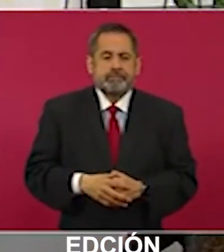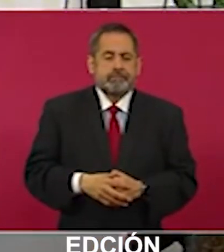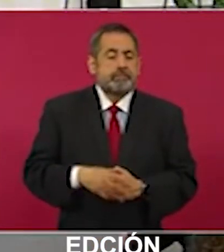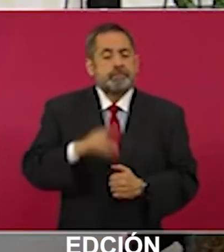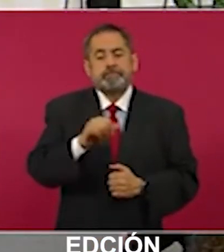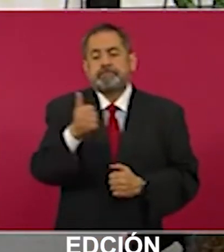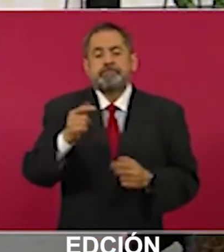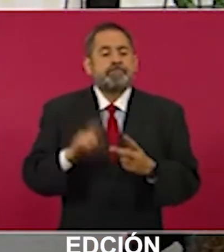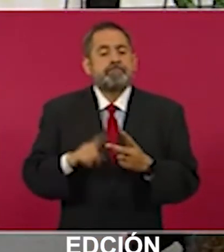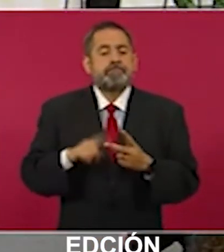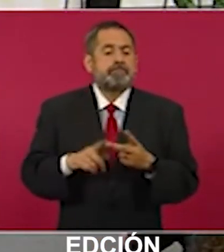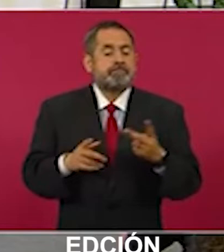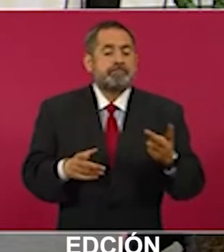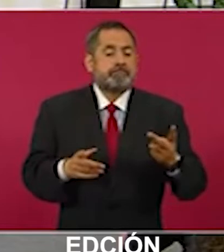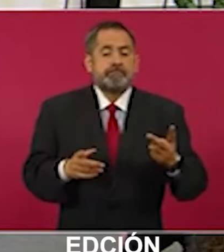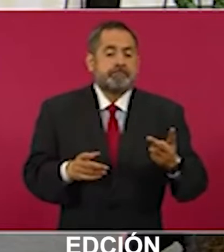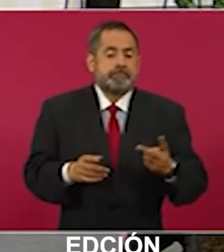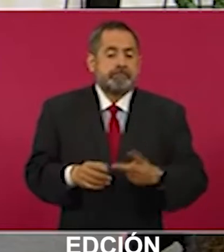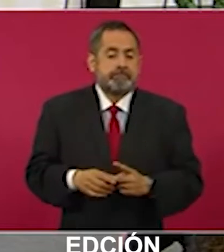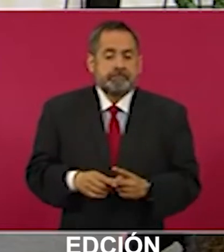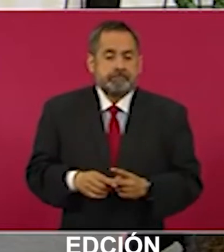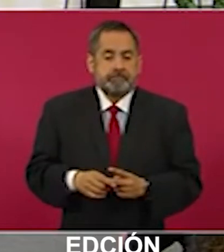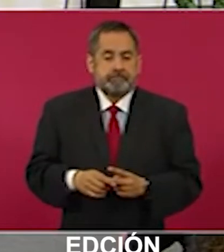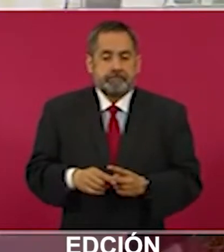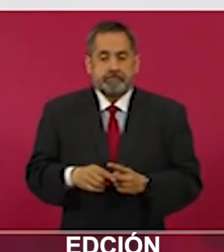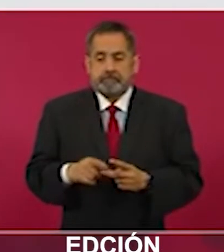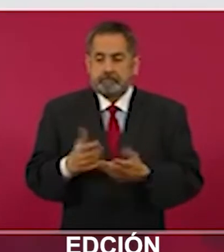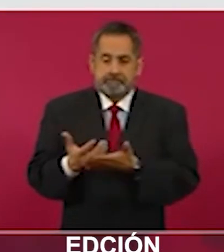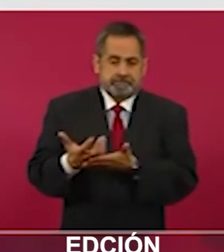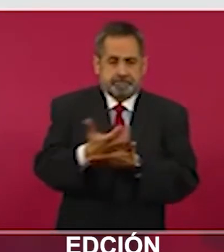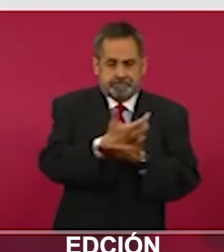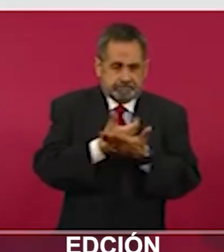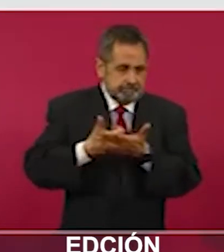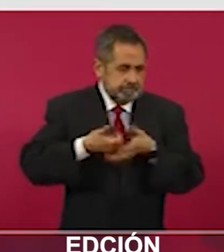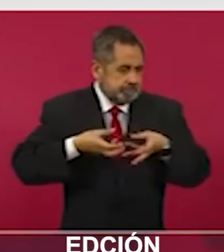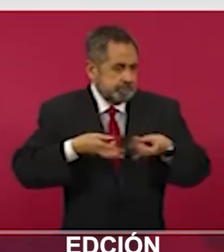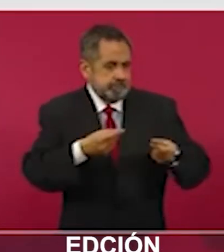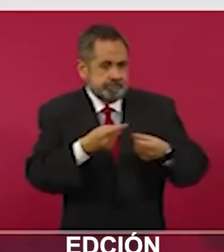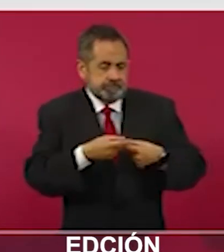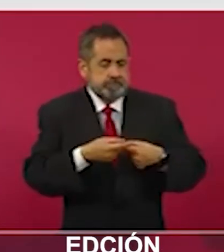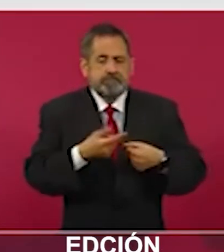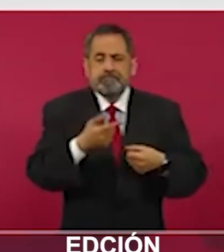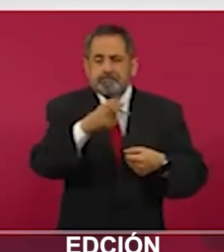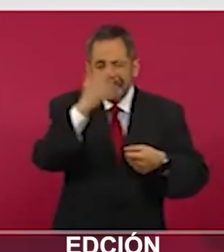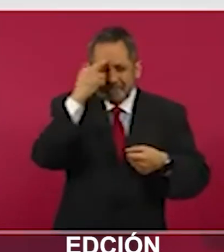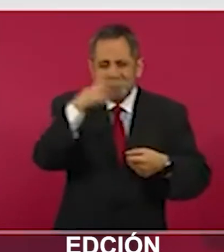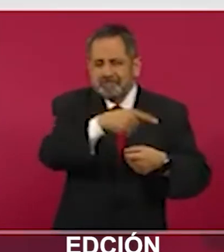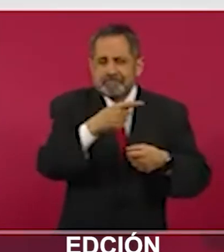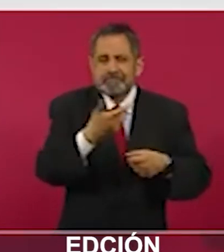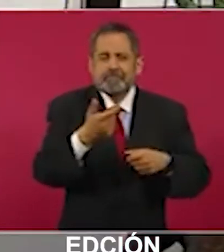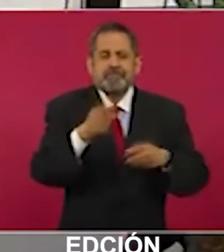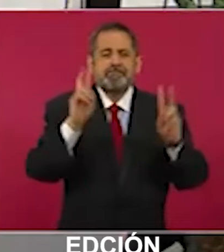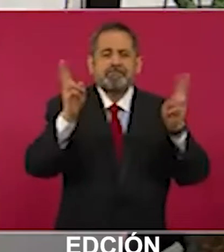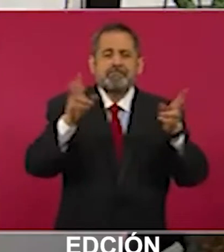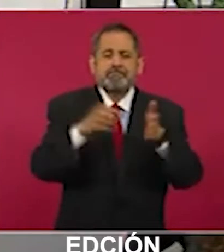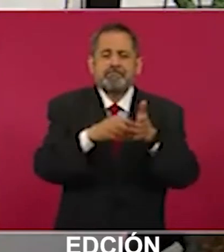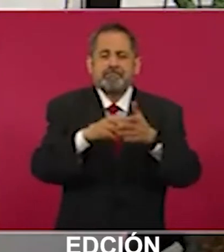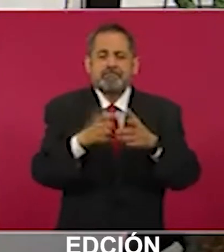Y lo otro es los ahorros, la caja de ahorro,